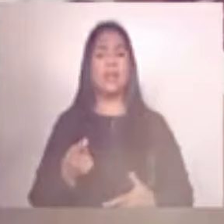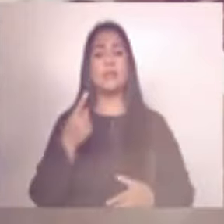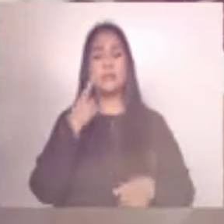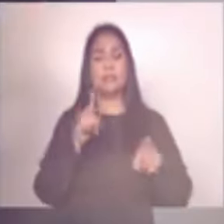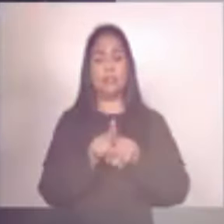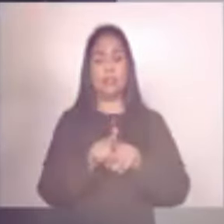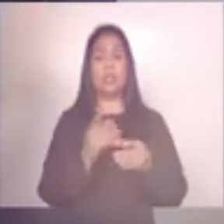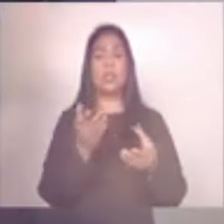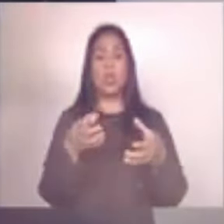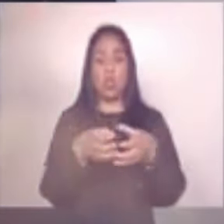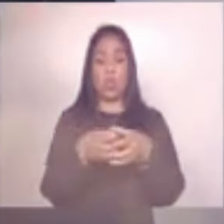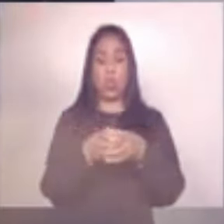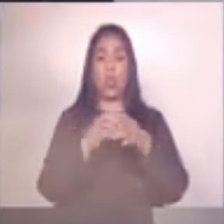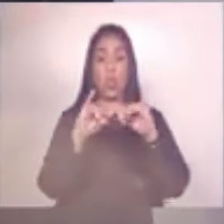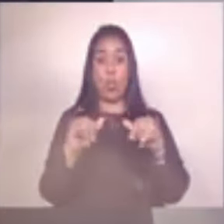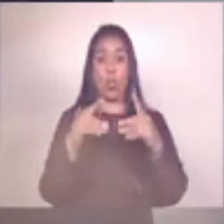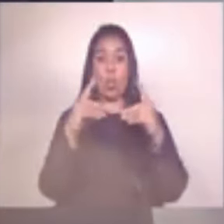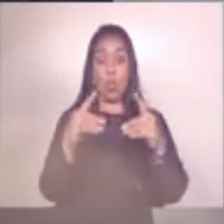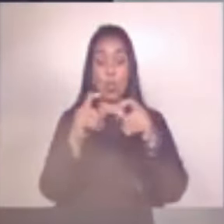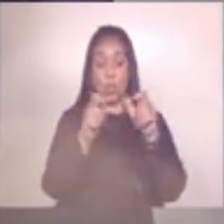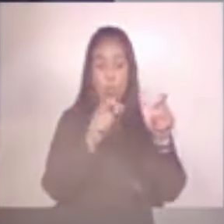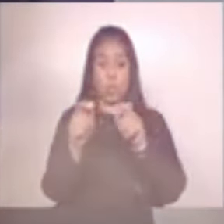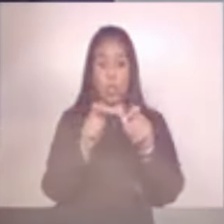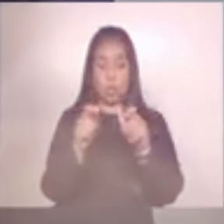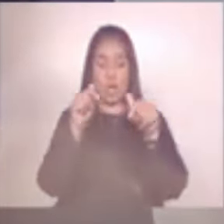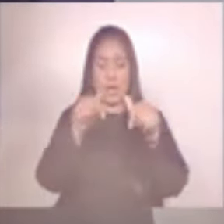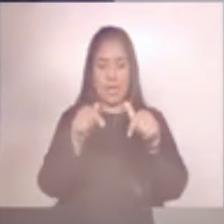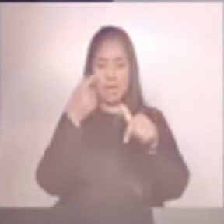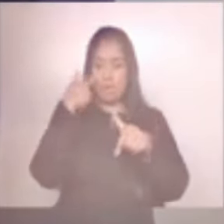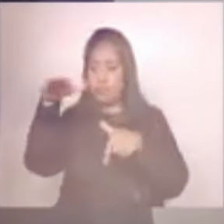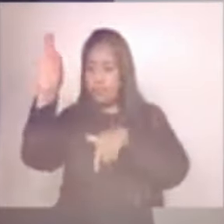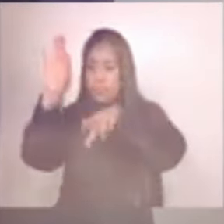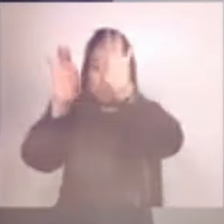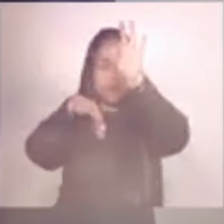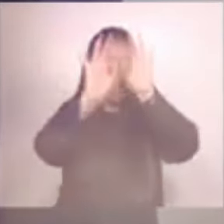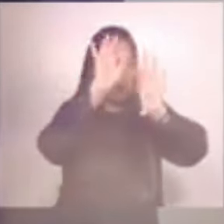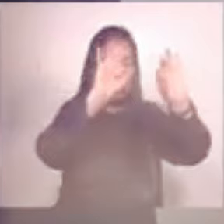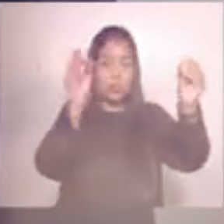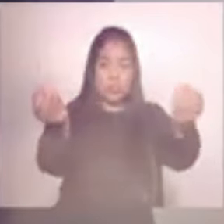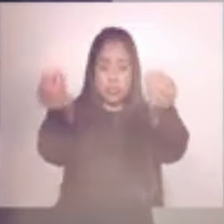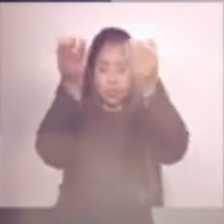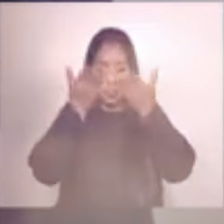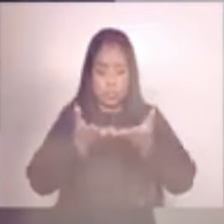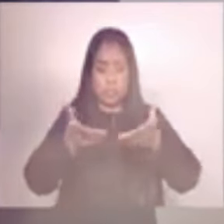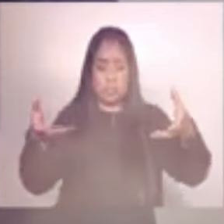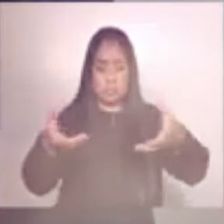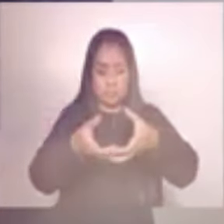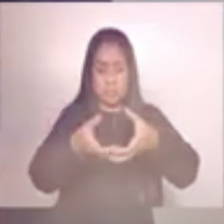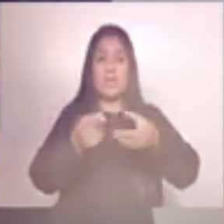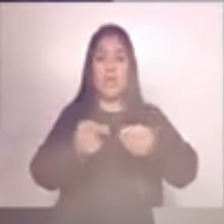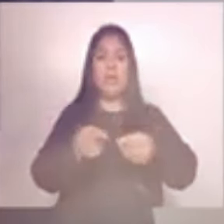terna propuesta por la Junta Coordinadora de la DEMI en lugar de una elección directa